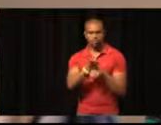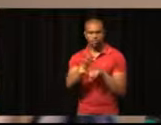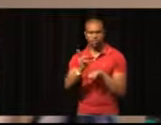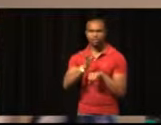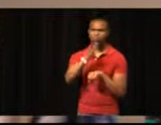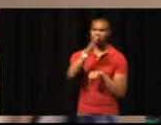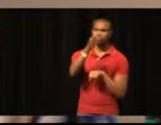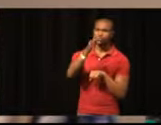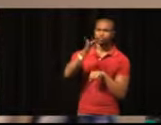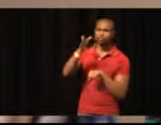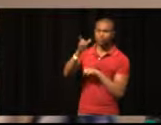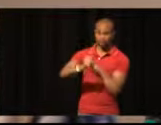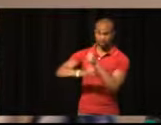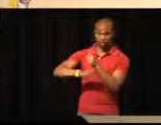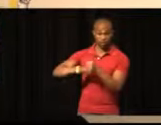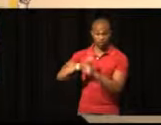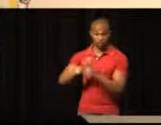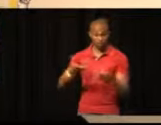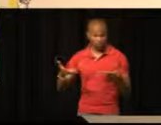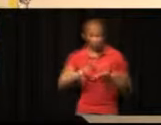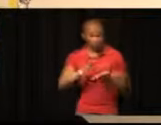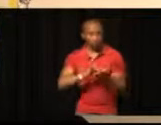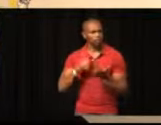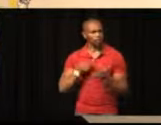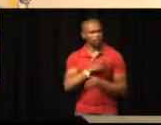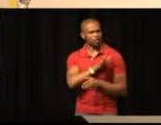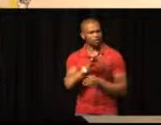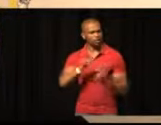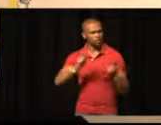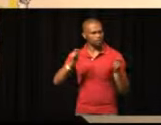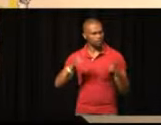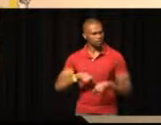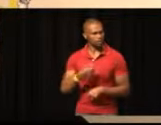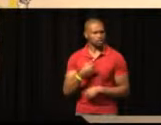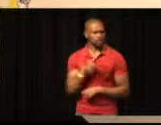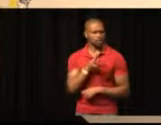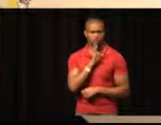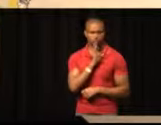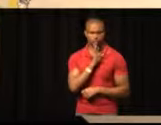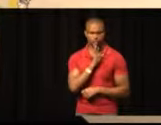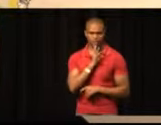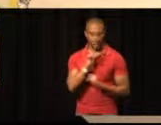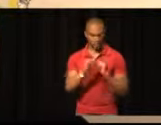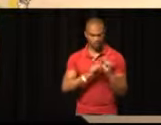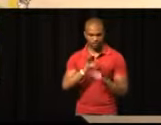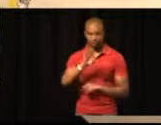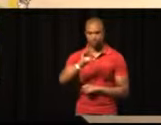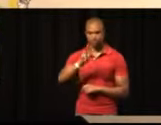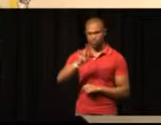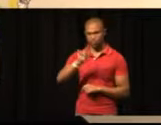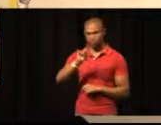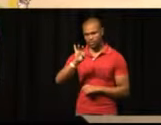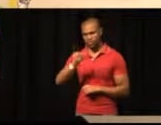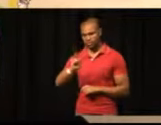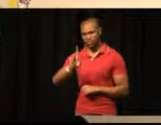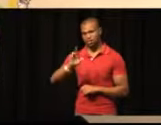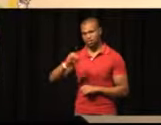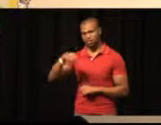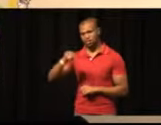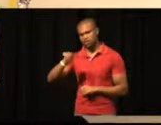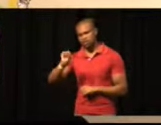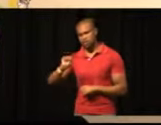He visitado en estos últimos años, tuvimos la oportunidad de conocer Boa Vista de